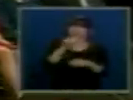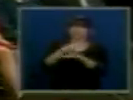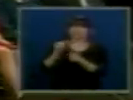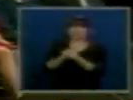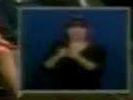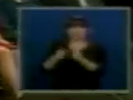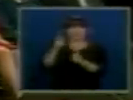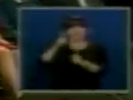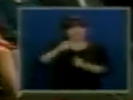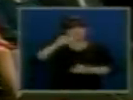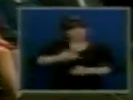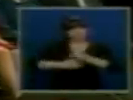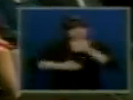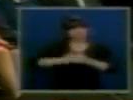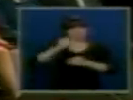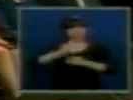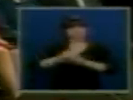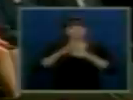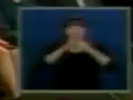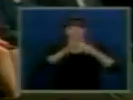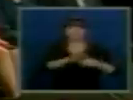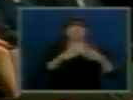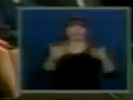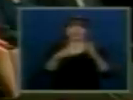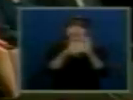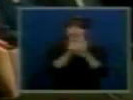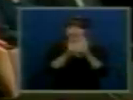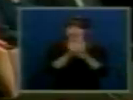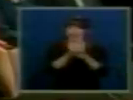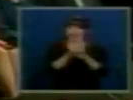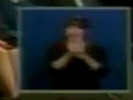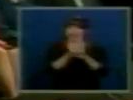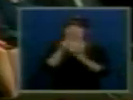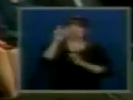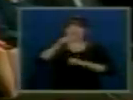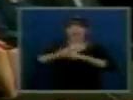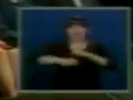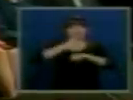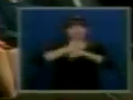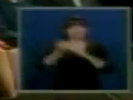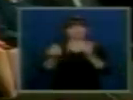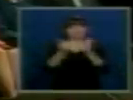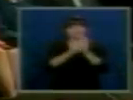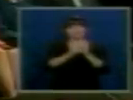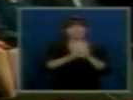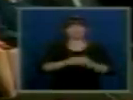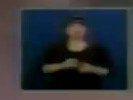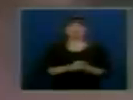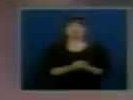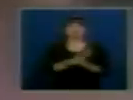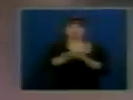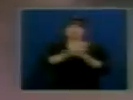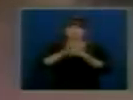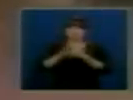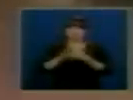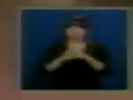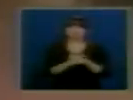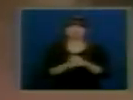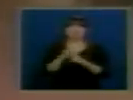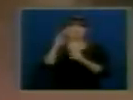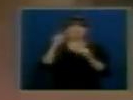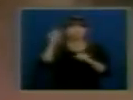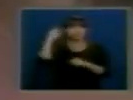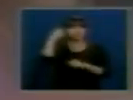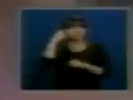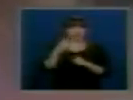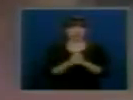progresar bajo el imperio de la ley. Tenemos que restablecer un auténtico Estado social de derecho, uno